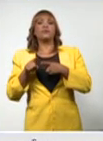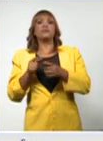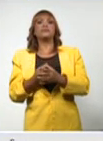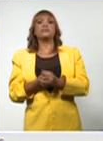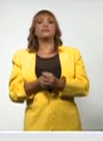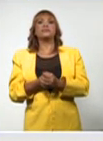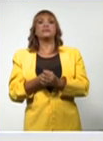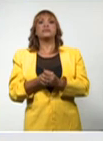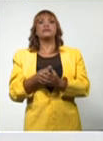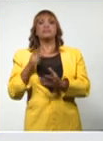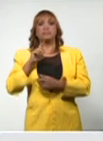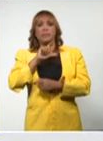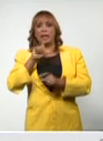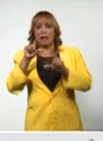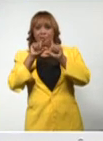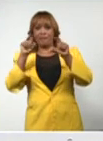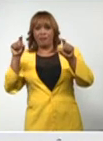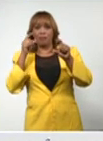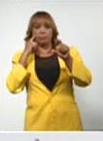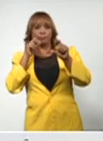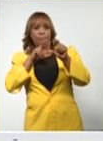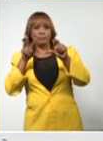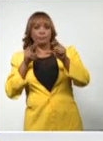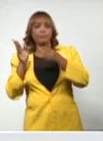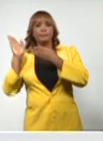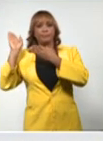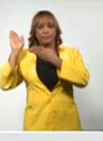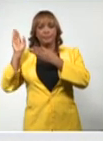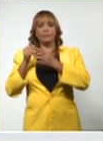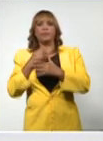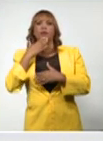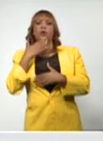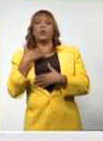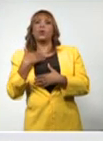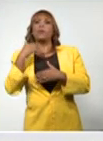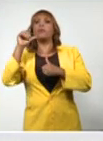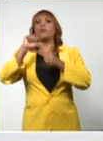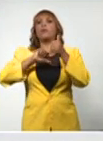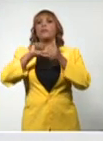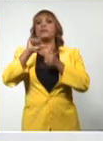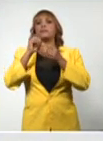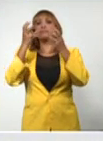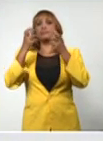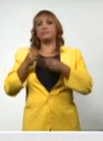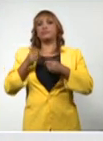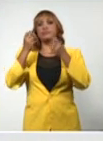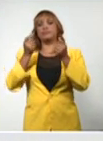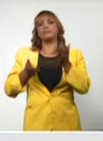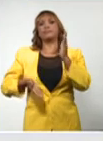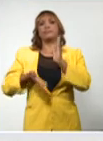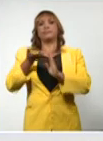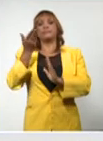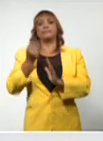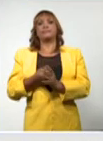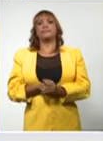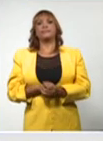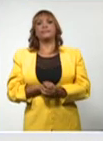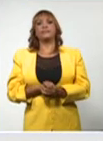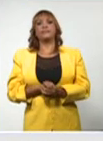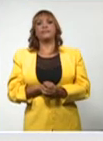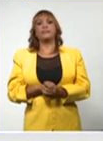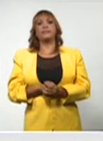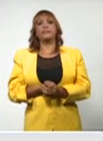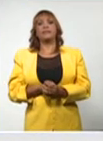la leyenda de cómo es el comportamiento según el número de casos. Ahora, yo decía que